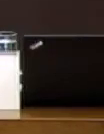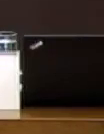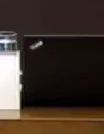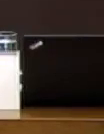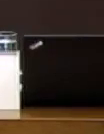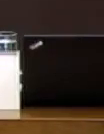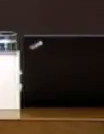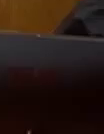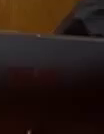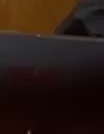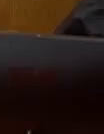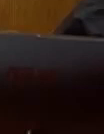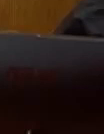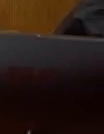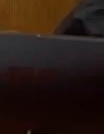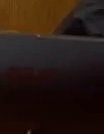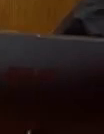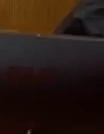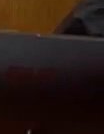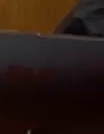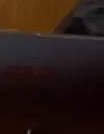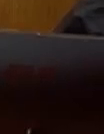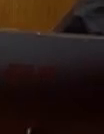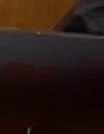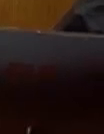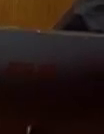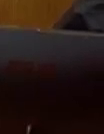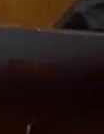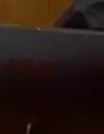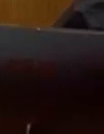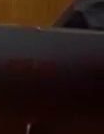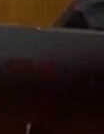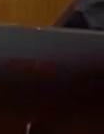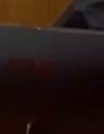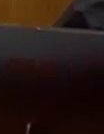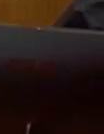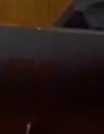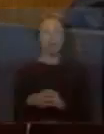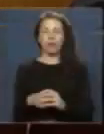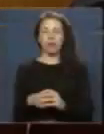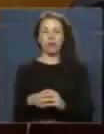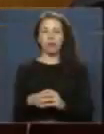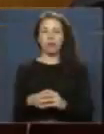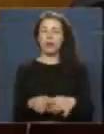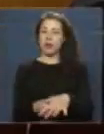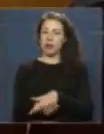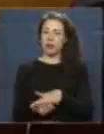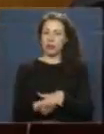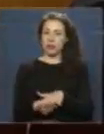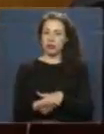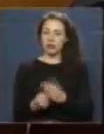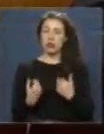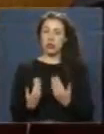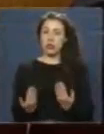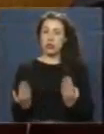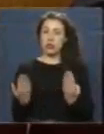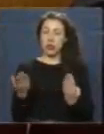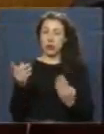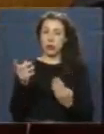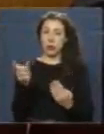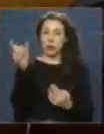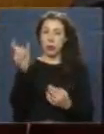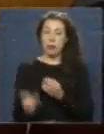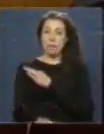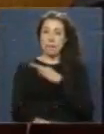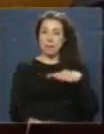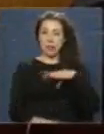Vení, Marisela. Gracias, presidente. En el contexto, saludo antes al